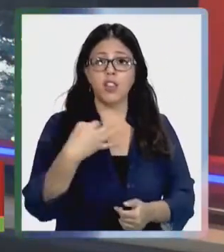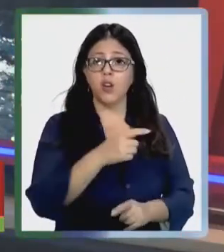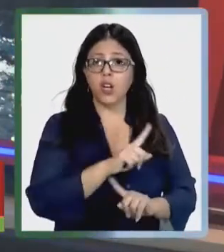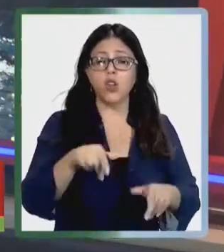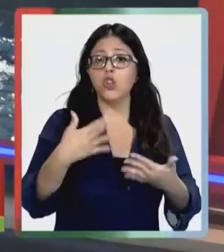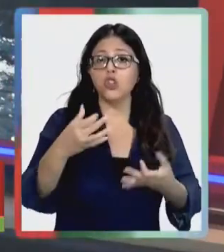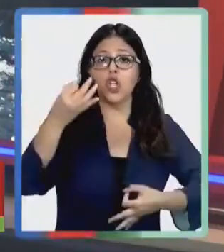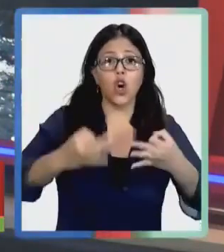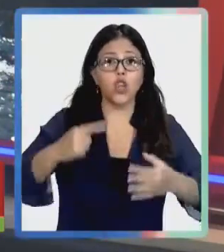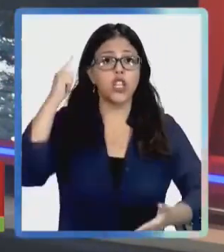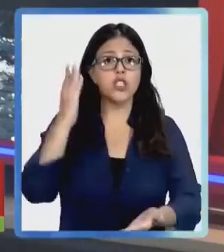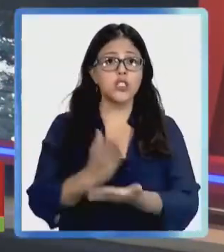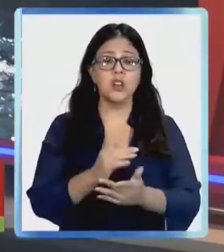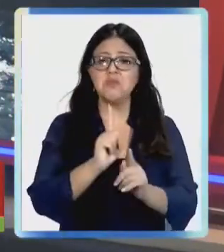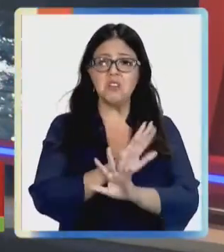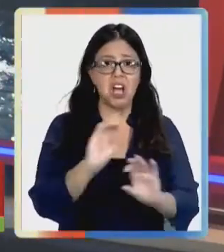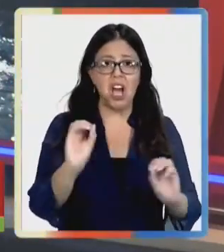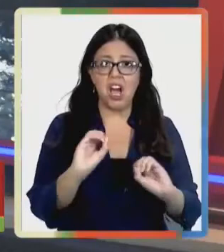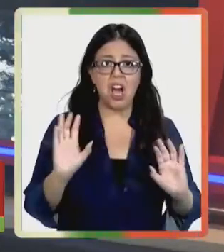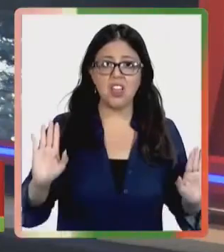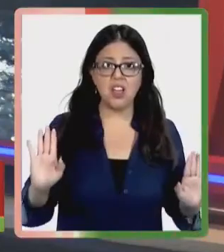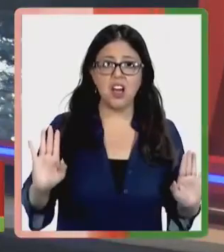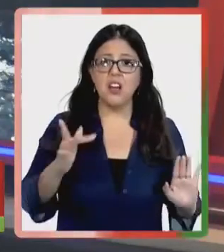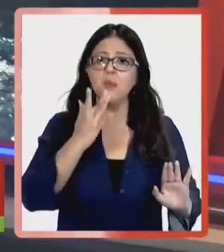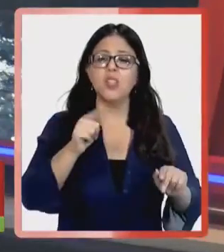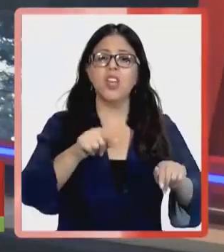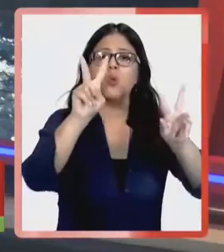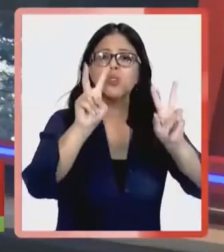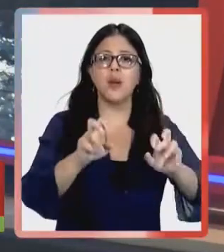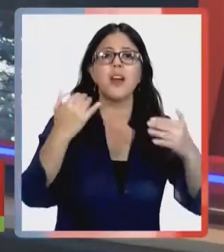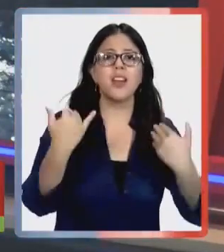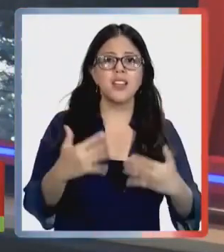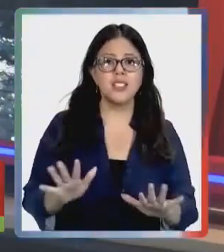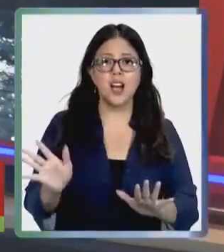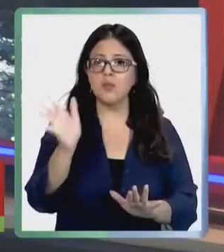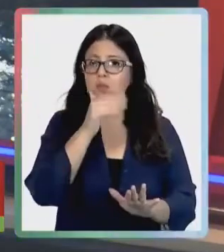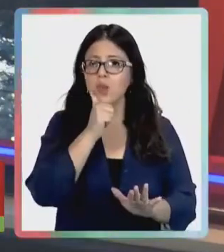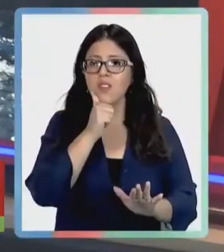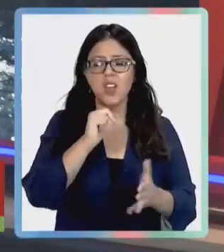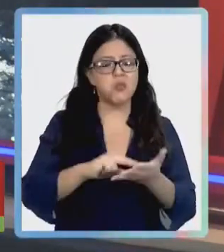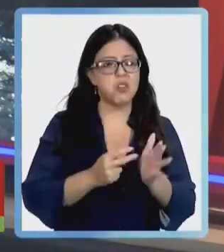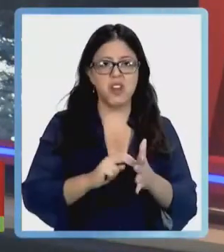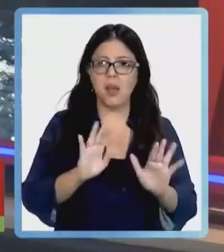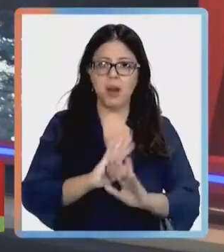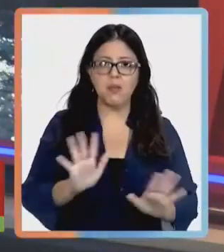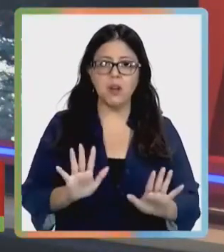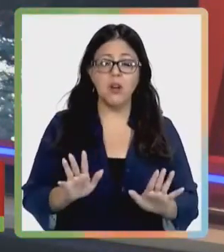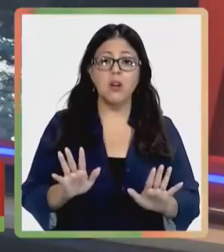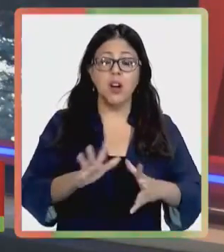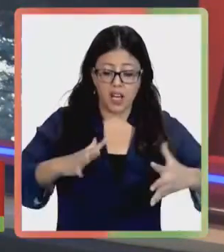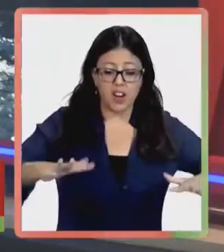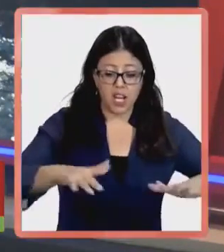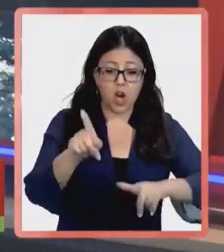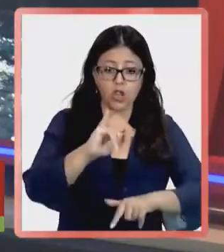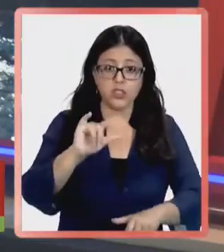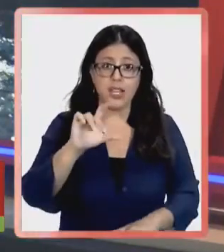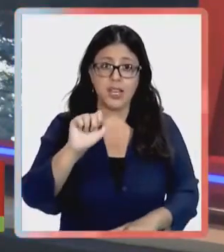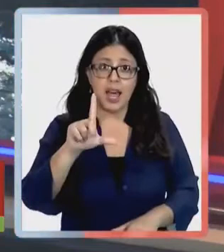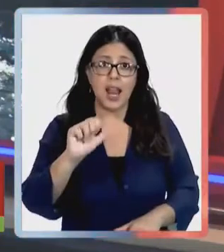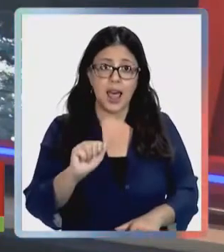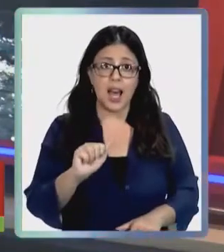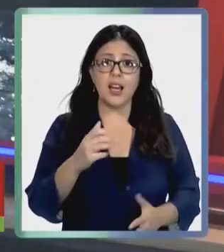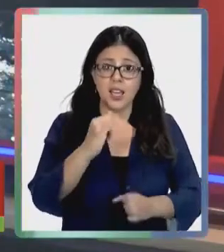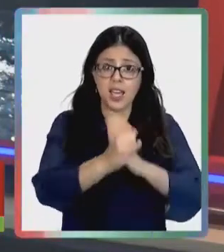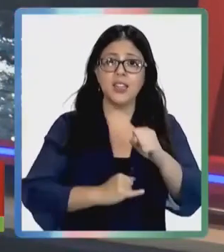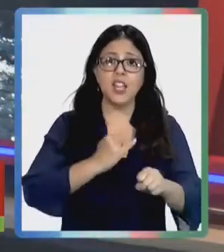que la Corte simplemente decidió no pronunciarse porque era un asunto que ya no estaba bajo controversia ni discusión. El río Silala es internacional y